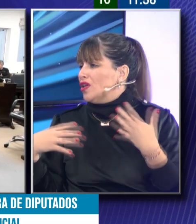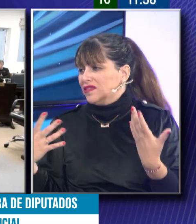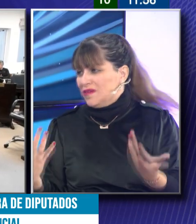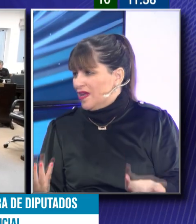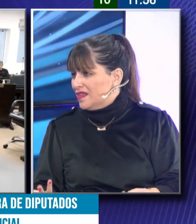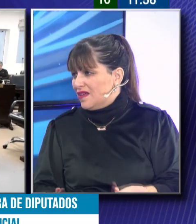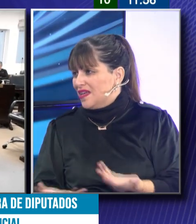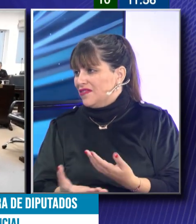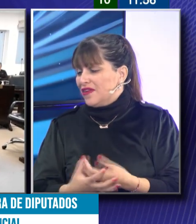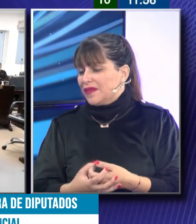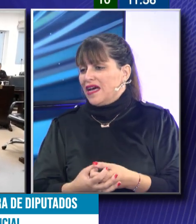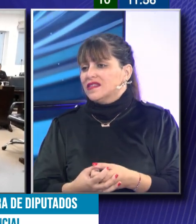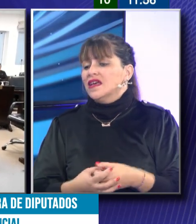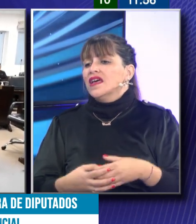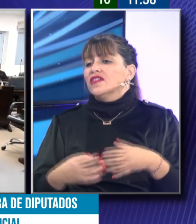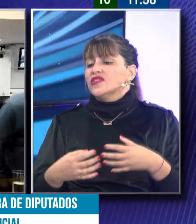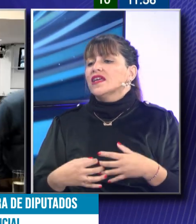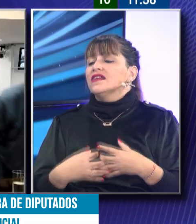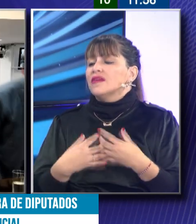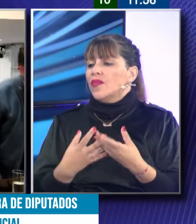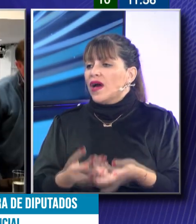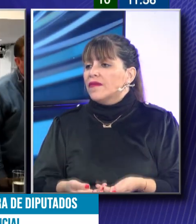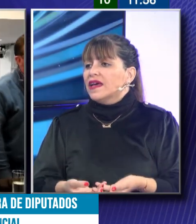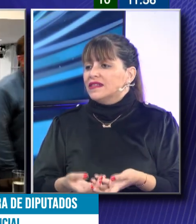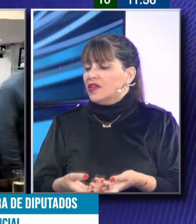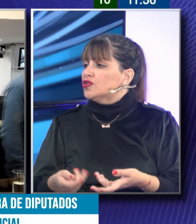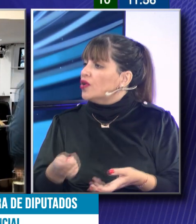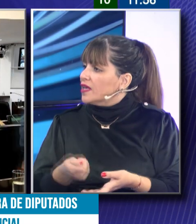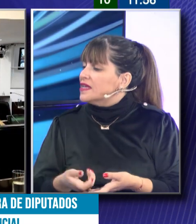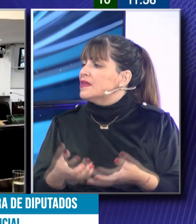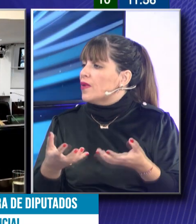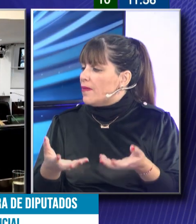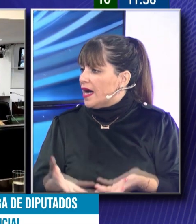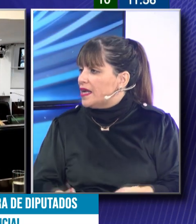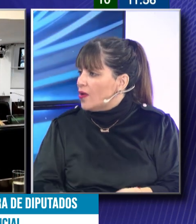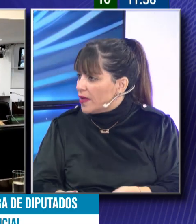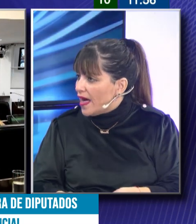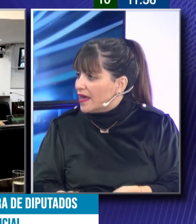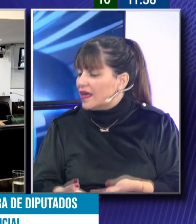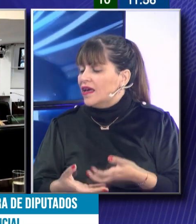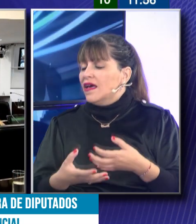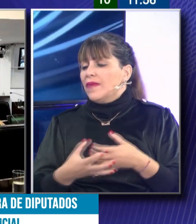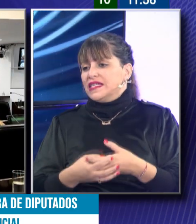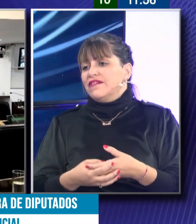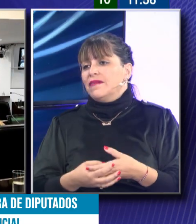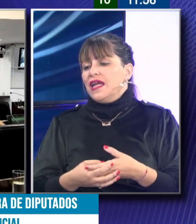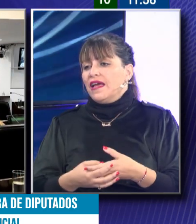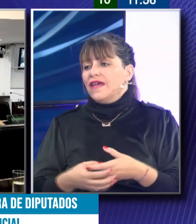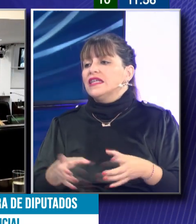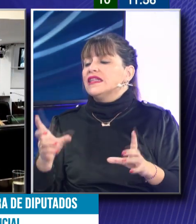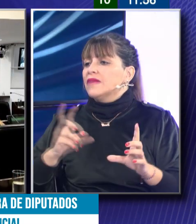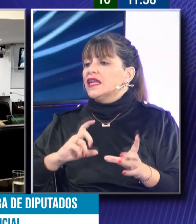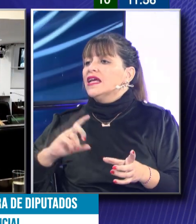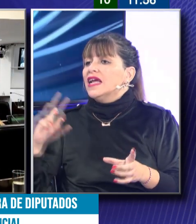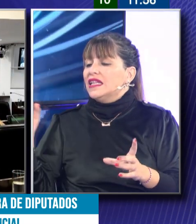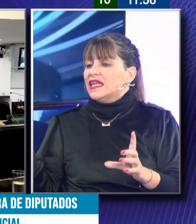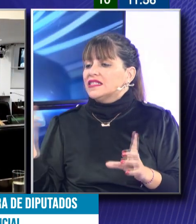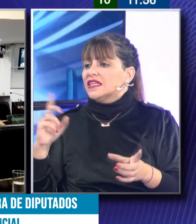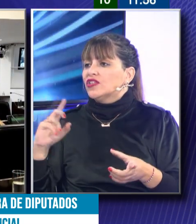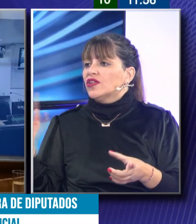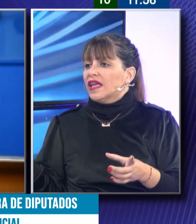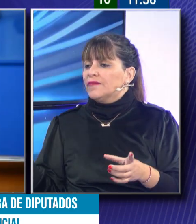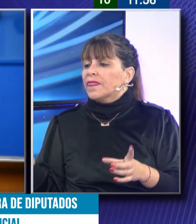un montón de enfermedades. Entonces, que se le otorgue y que se pueda pagar el hospedaje para esas familias que vienen y también